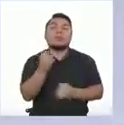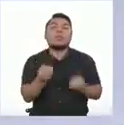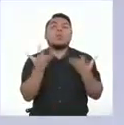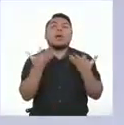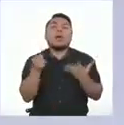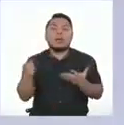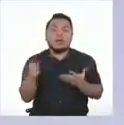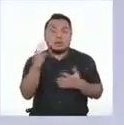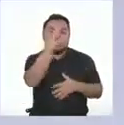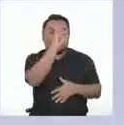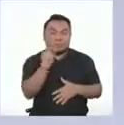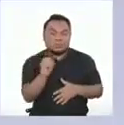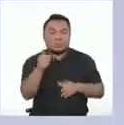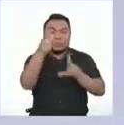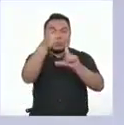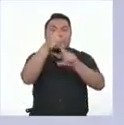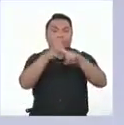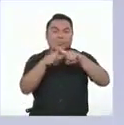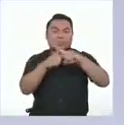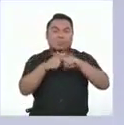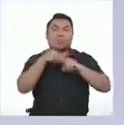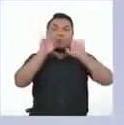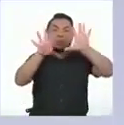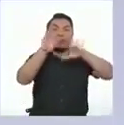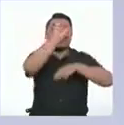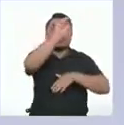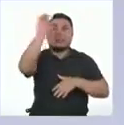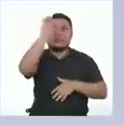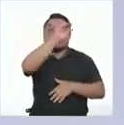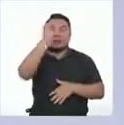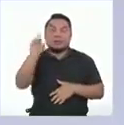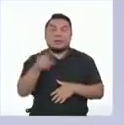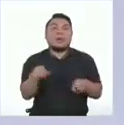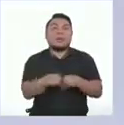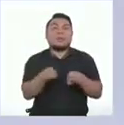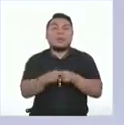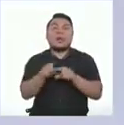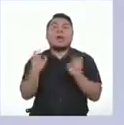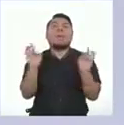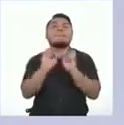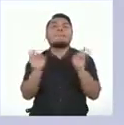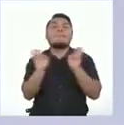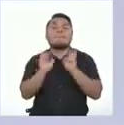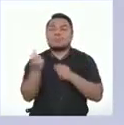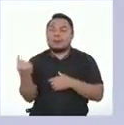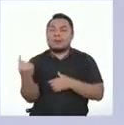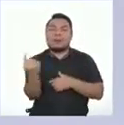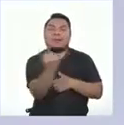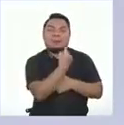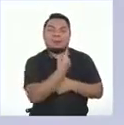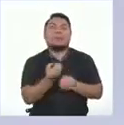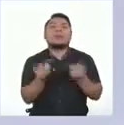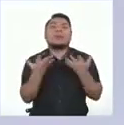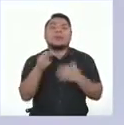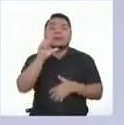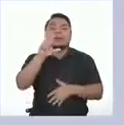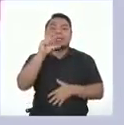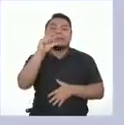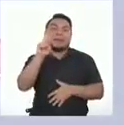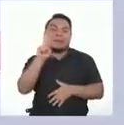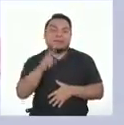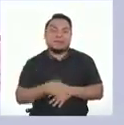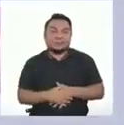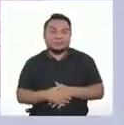ese porcentaje, multiplicamos 9 cuadraditos por la cantidad de proteína que contiene cada uno, que es 3